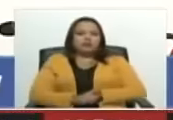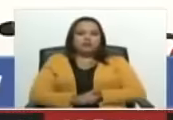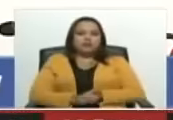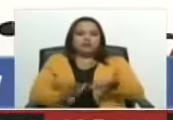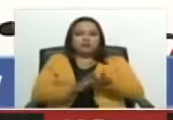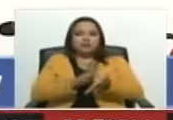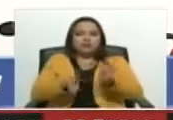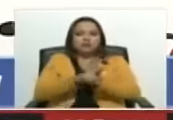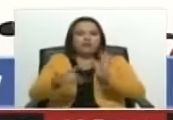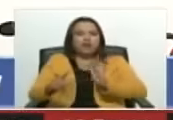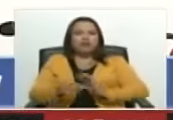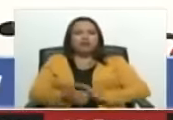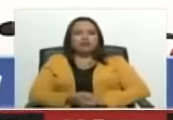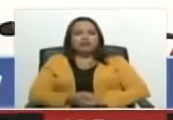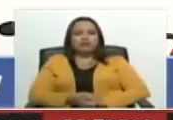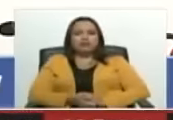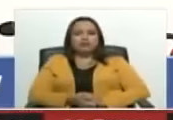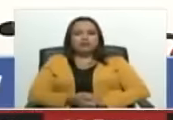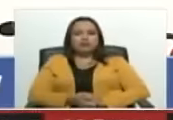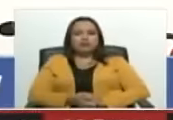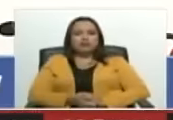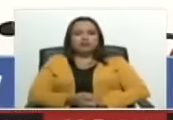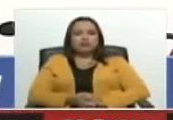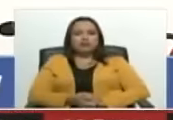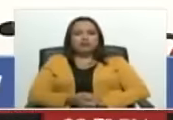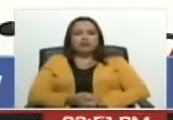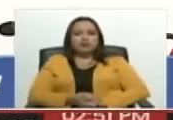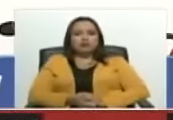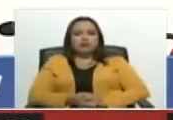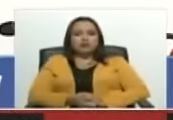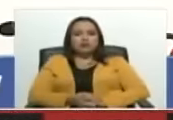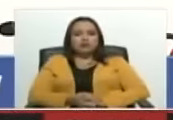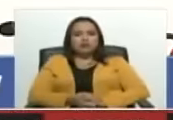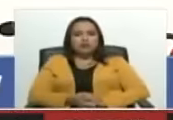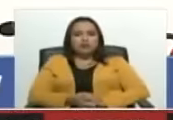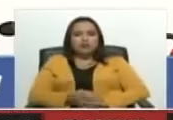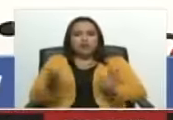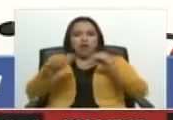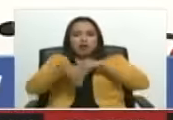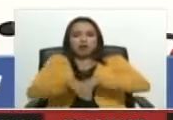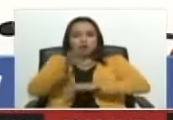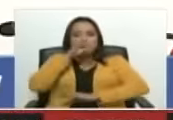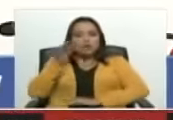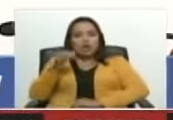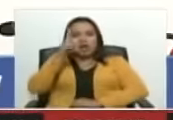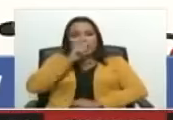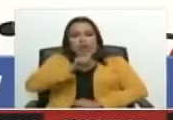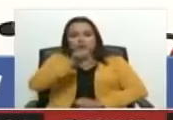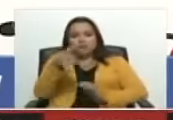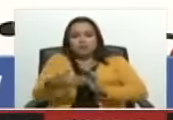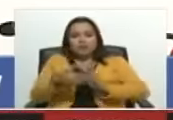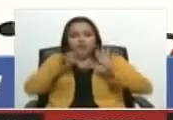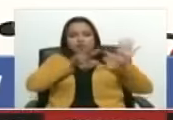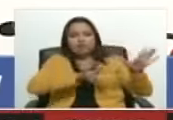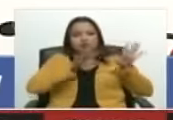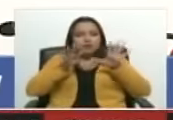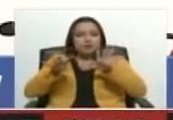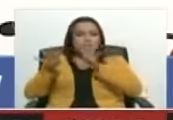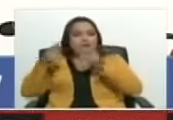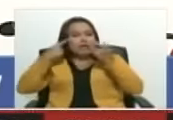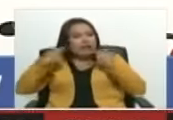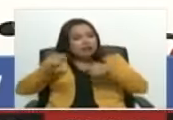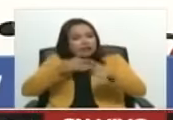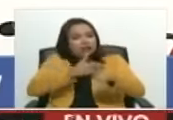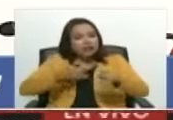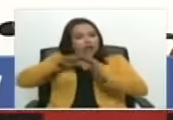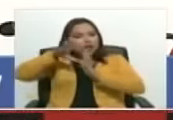la línea impuesta fraudulentamente por el laudo arbitral de París de 1899 que pretende